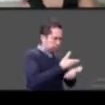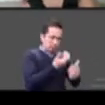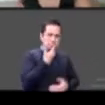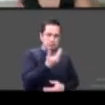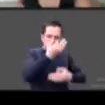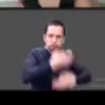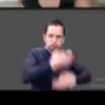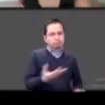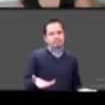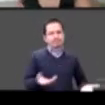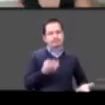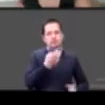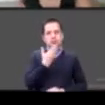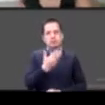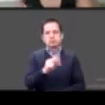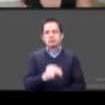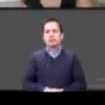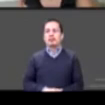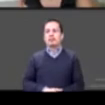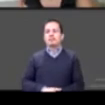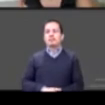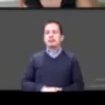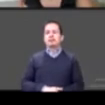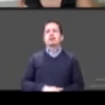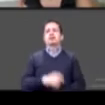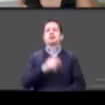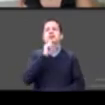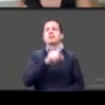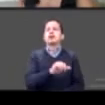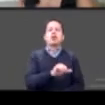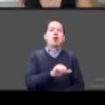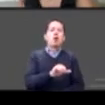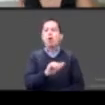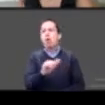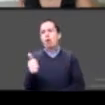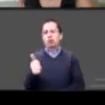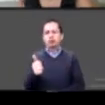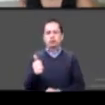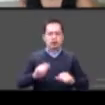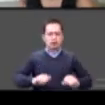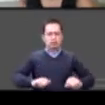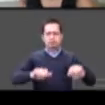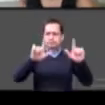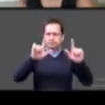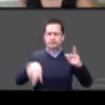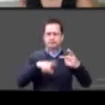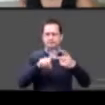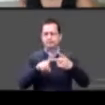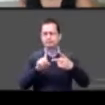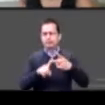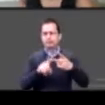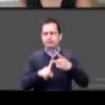La segunda estrategia que implementamos es relacionada a la siguiente, por favor.